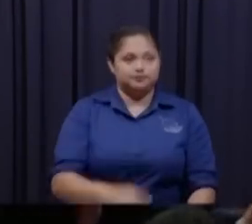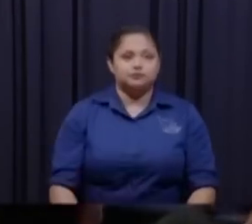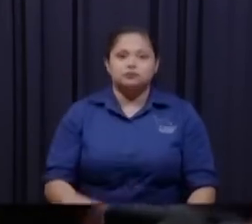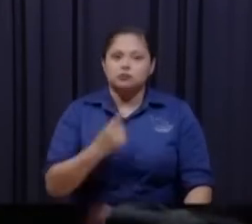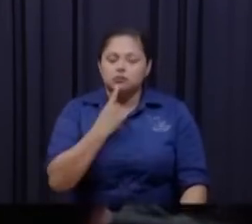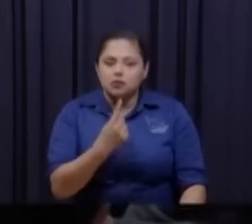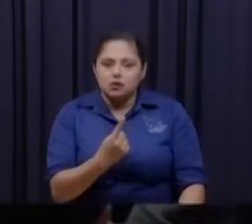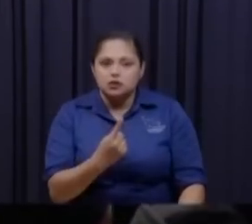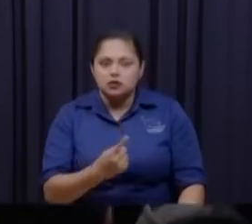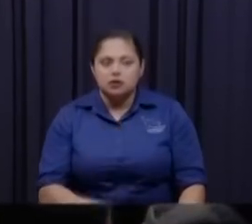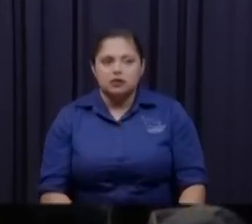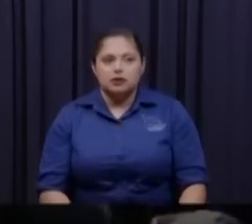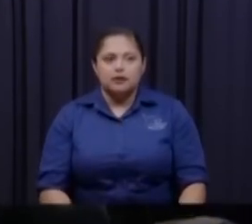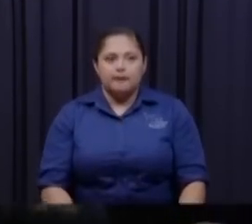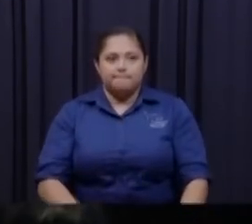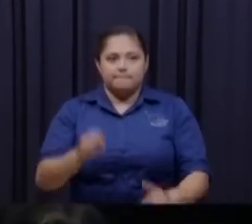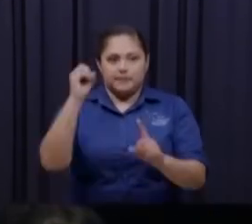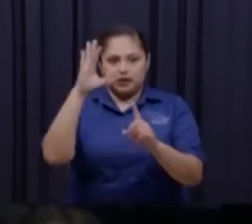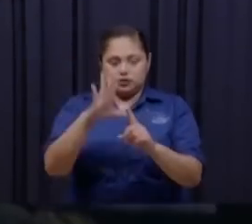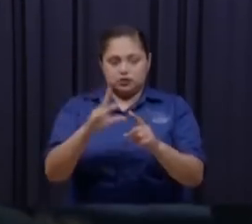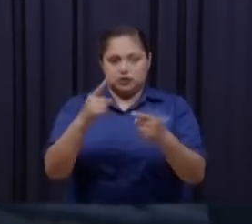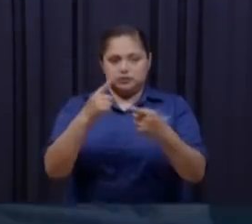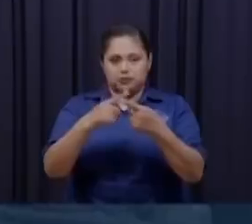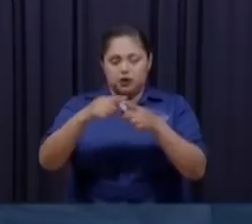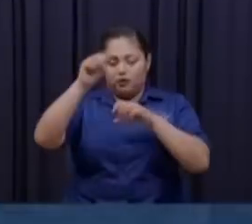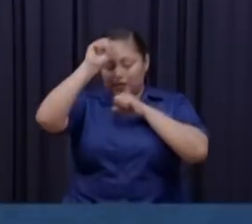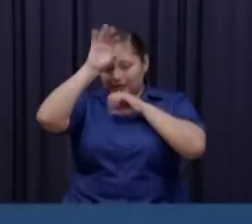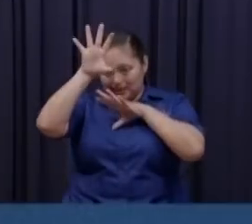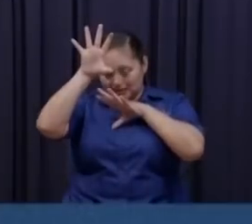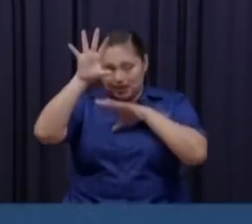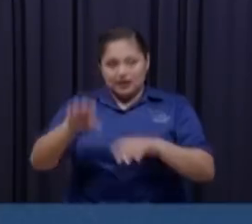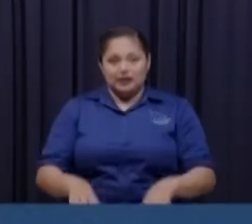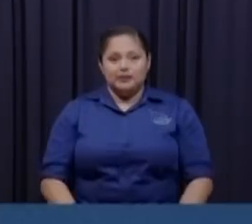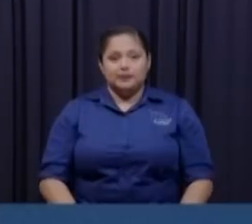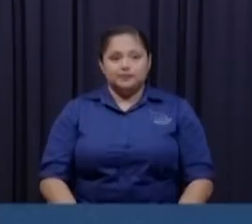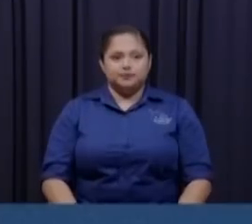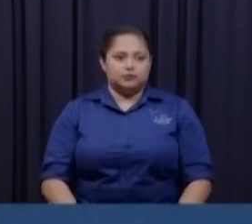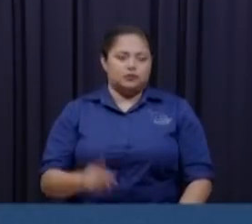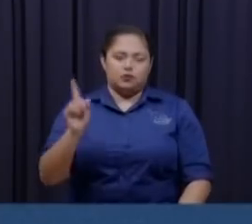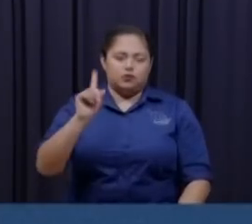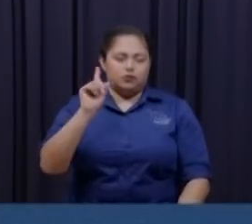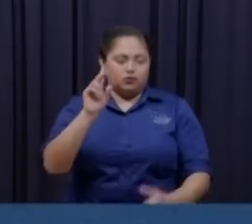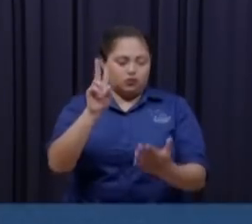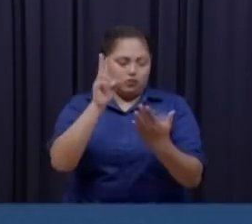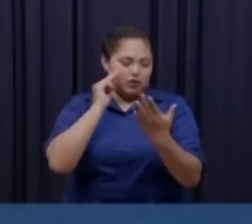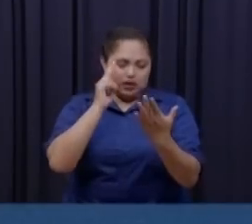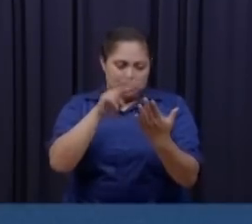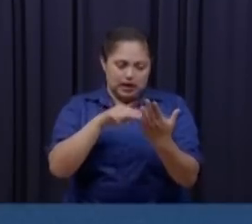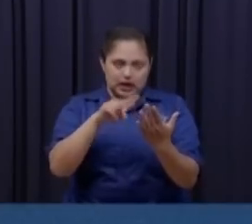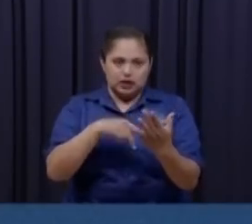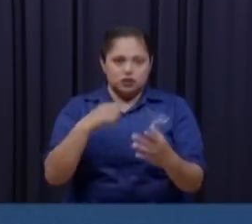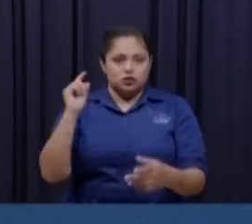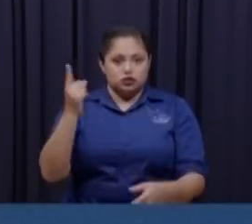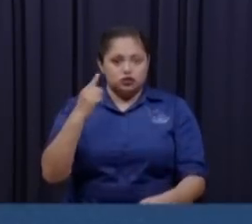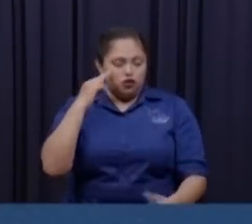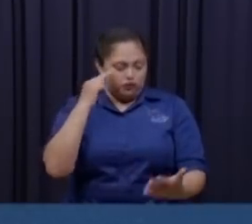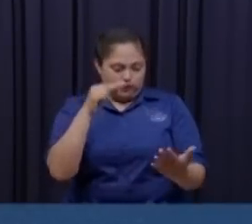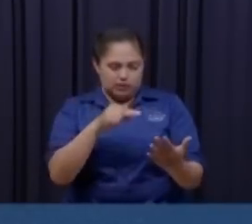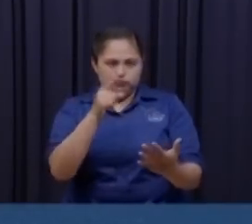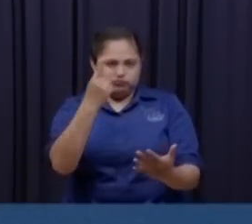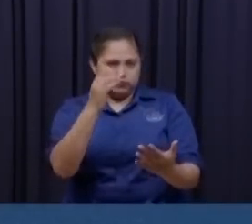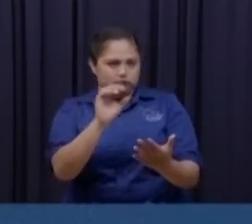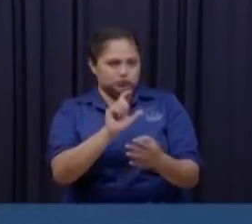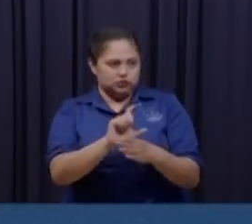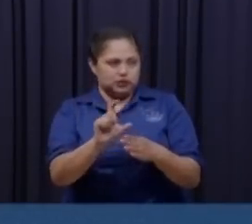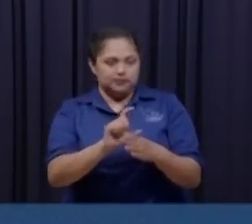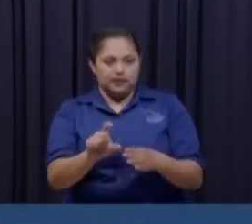empieza, bendiciones por la obediencia. Y entonces no la vamos a leer, solo quiero que miremos algo. Entonces está en el